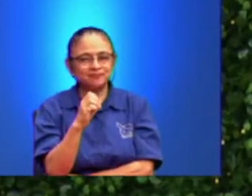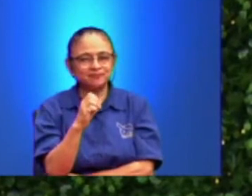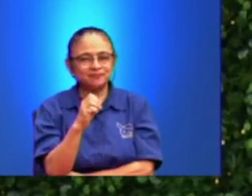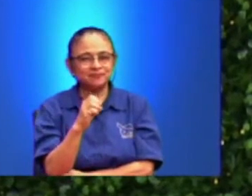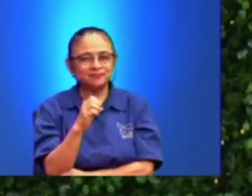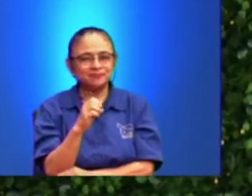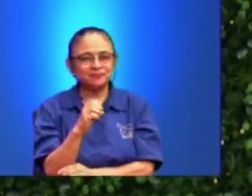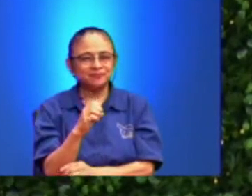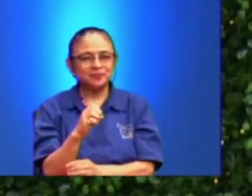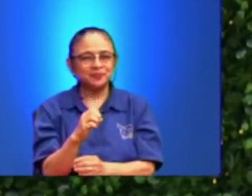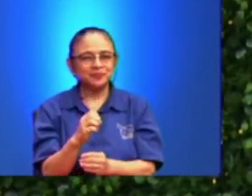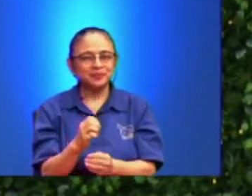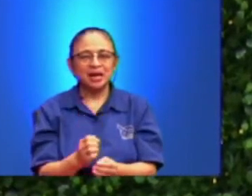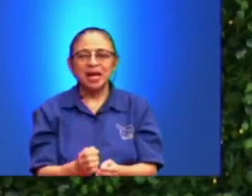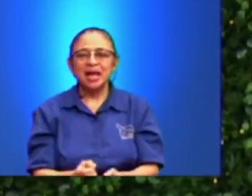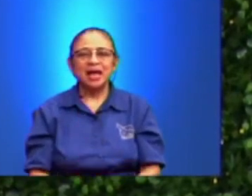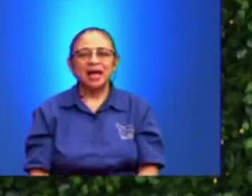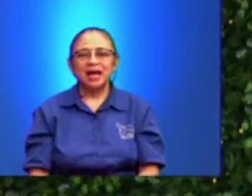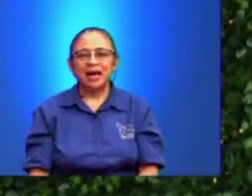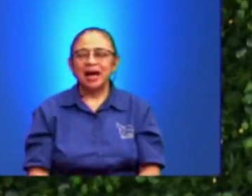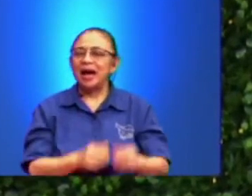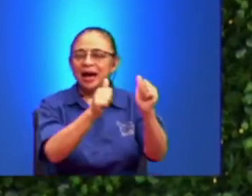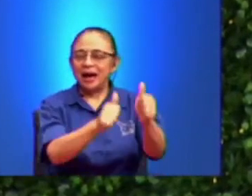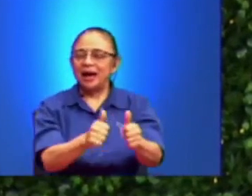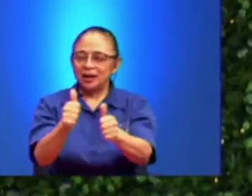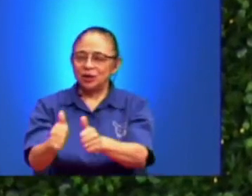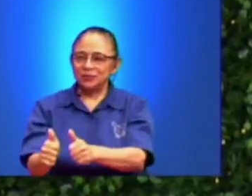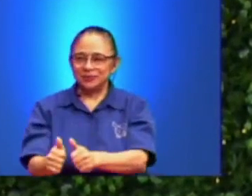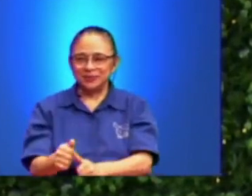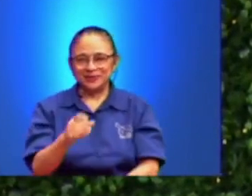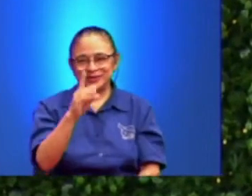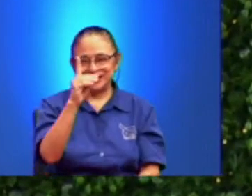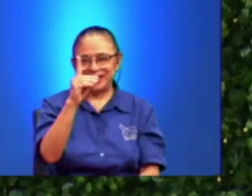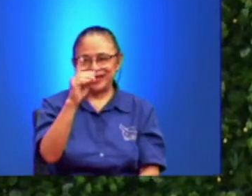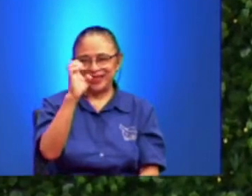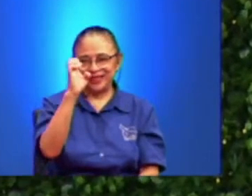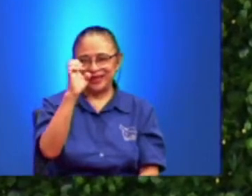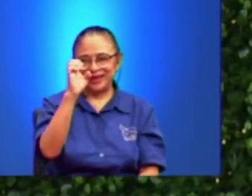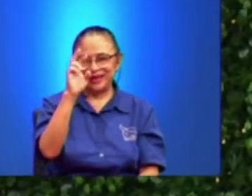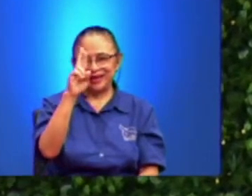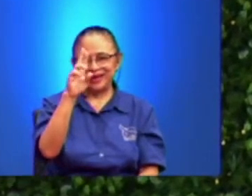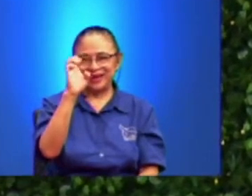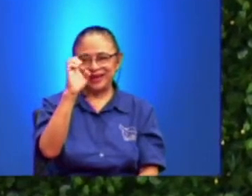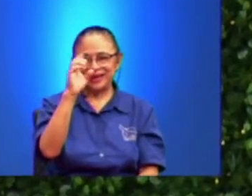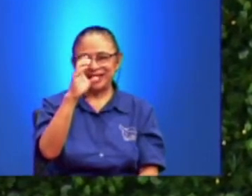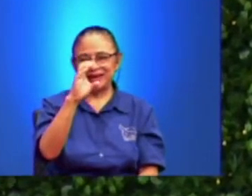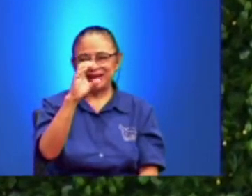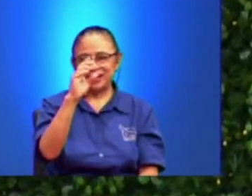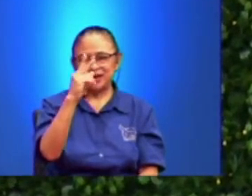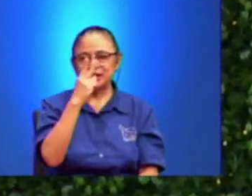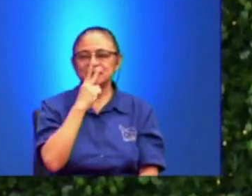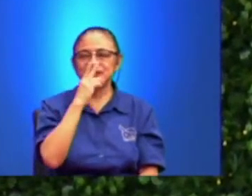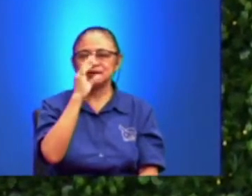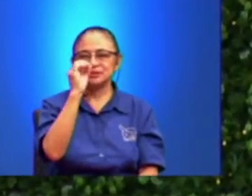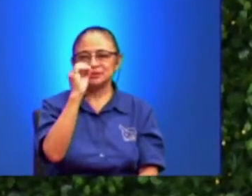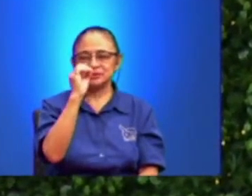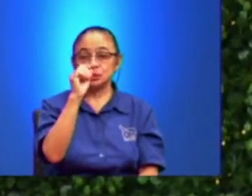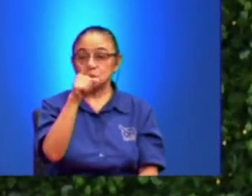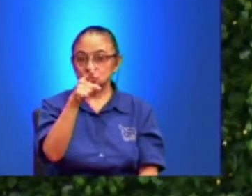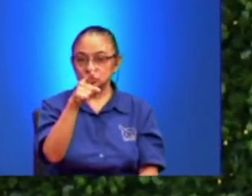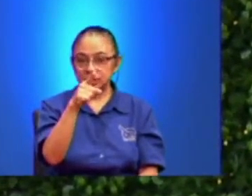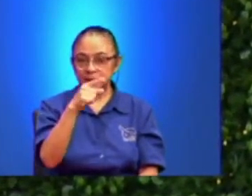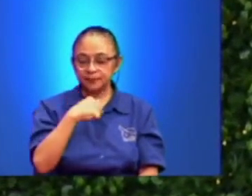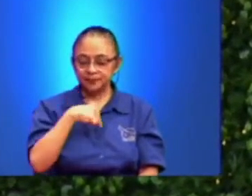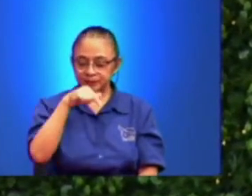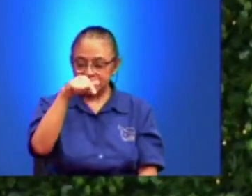derecho de derecho es bien derecho usted estar en